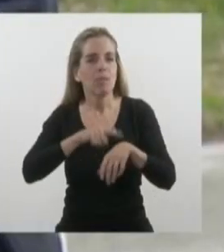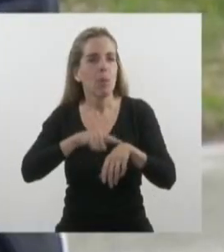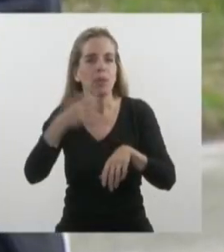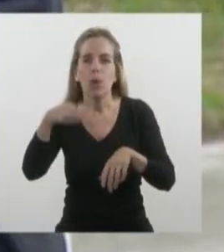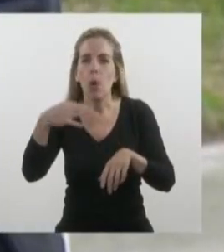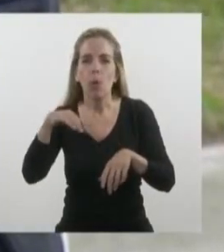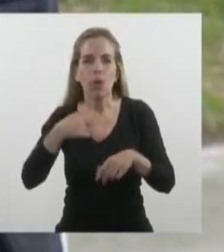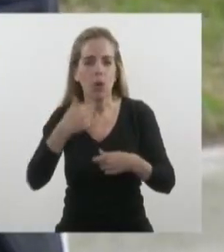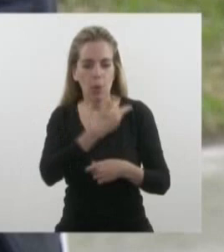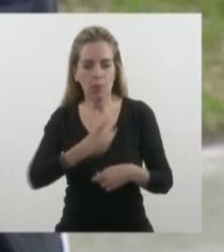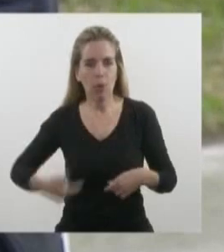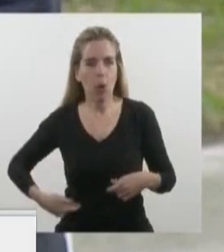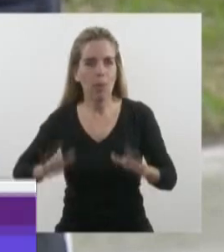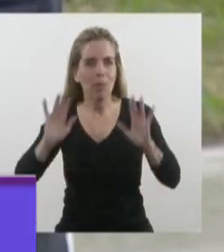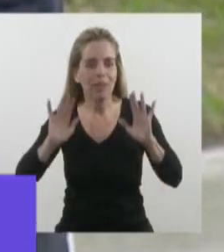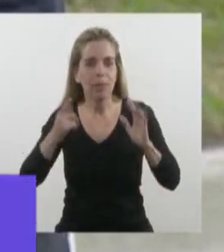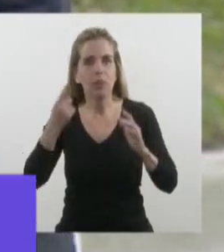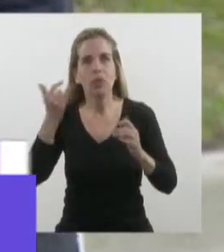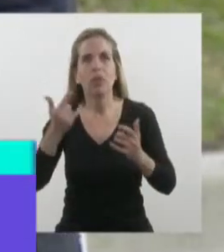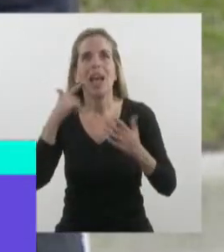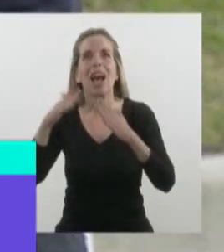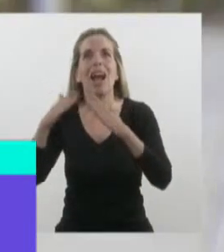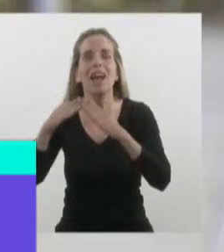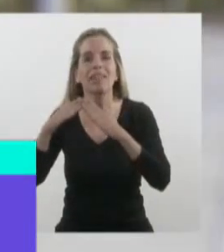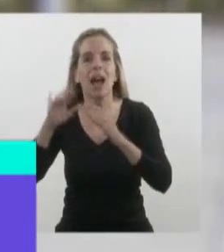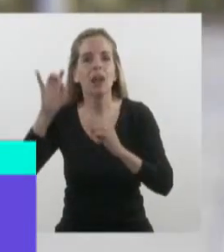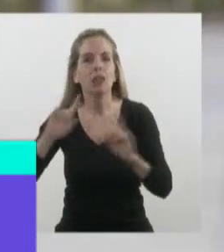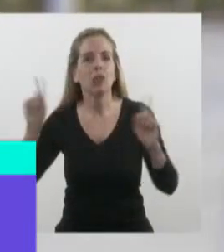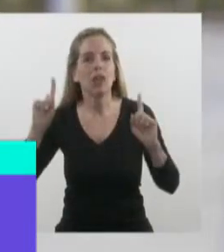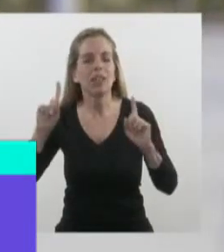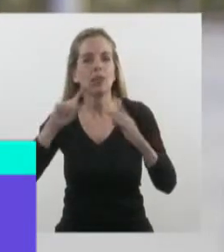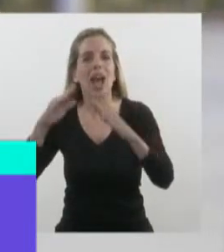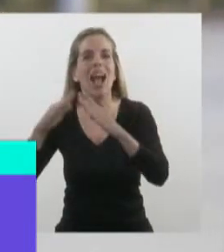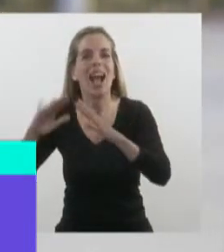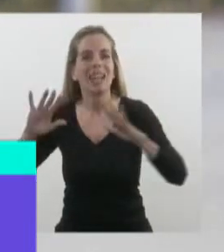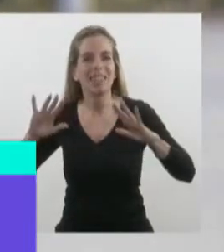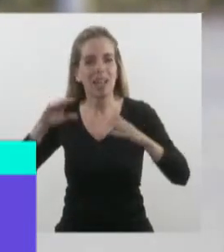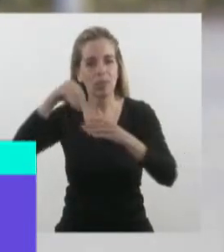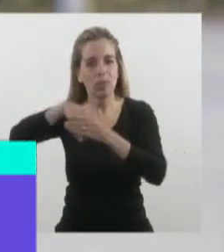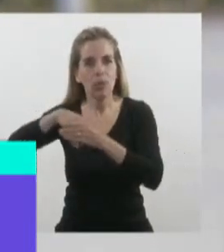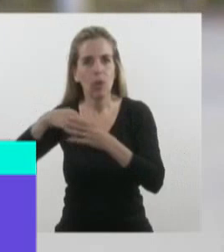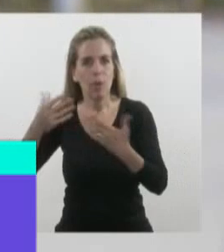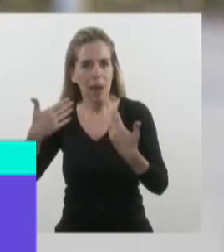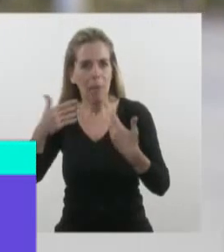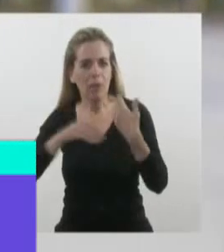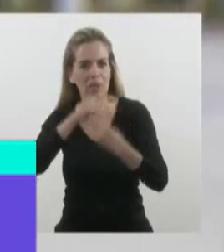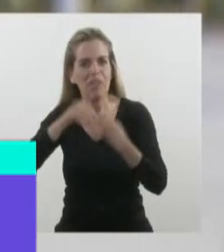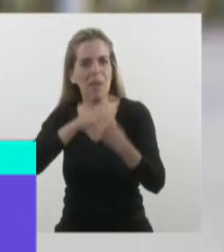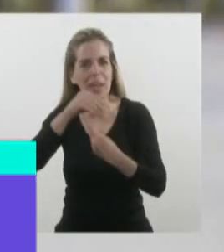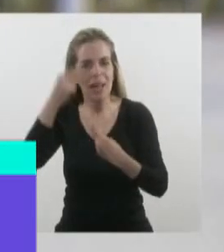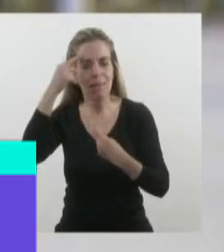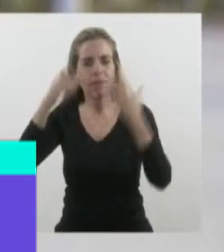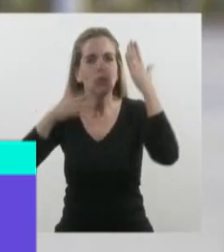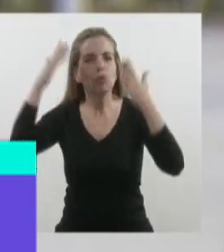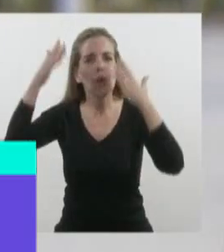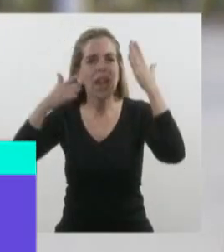Entrega de viviendas en estos momentos en San Martín. Habla el presidente Alberto Fernández. De poder empezar a desarrollar con la familia sueños, empezar